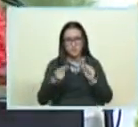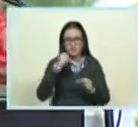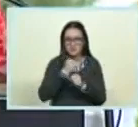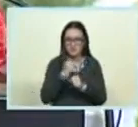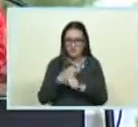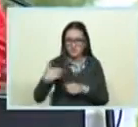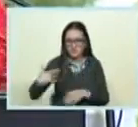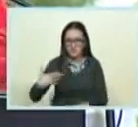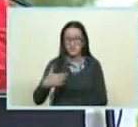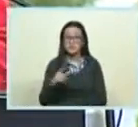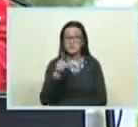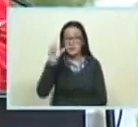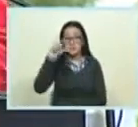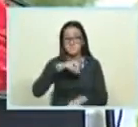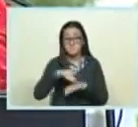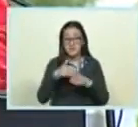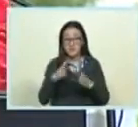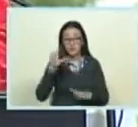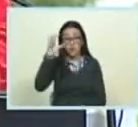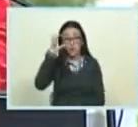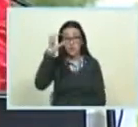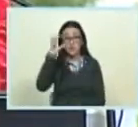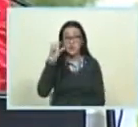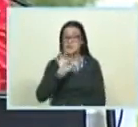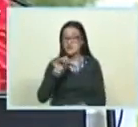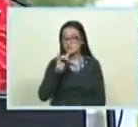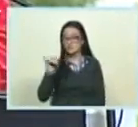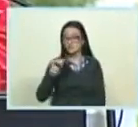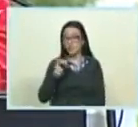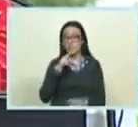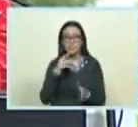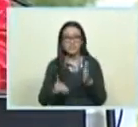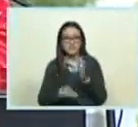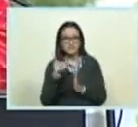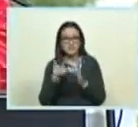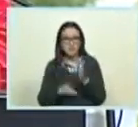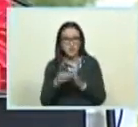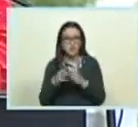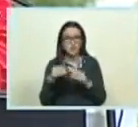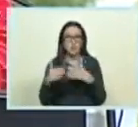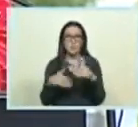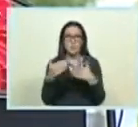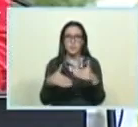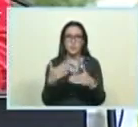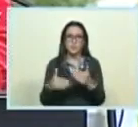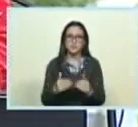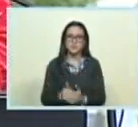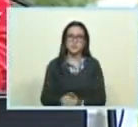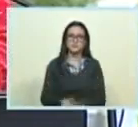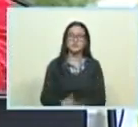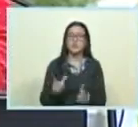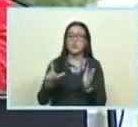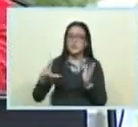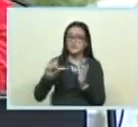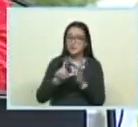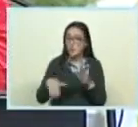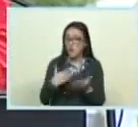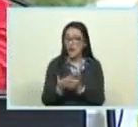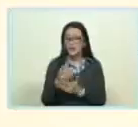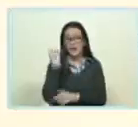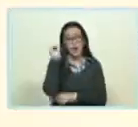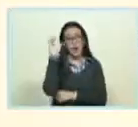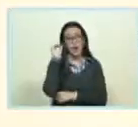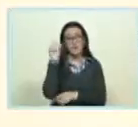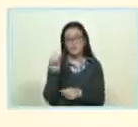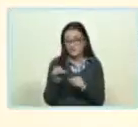ministro Elías Agua me mantuvo muy bien informado del desarrollo del proceso, desde los liceos hasta el